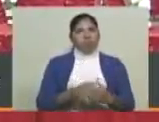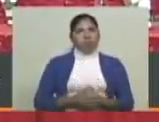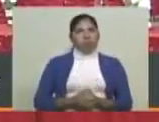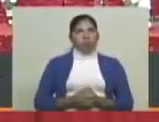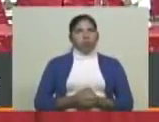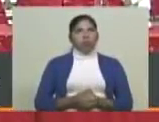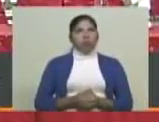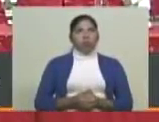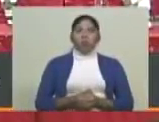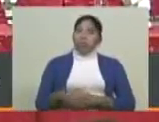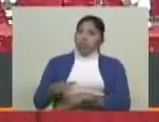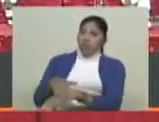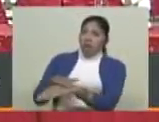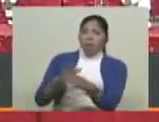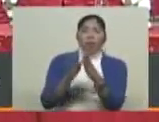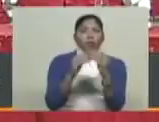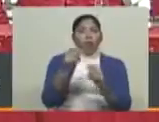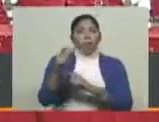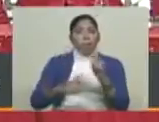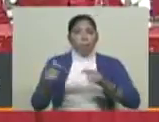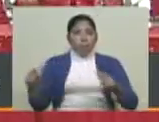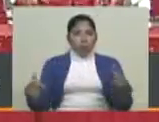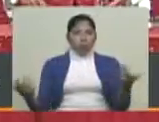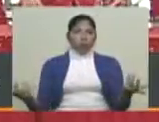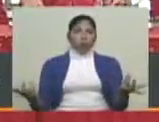Llamemos a los hermanos, a las hermanas.